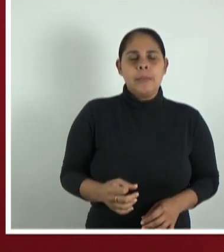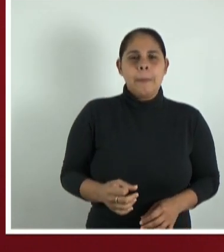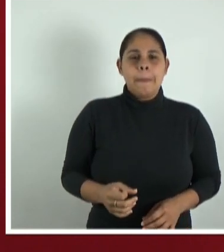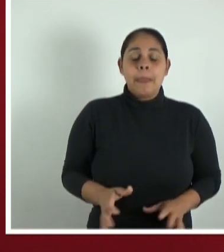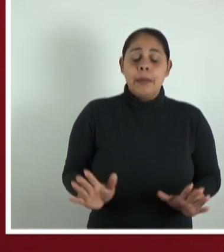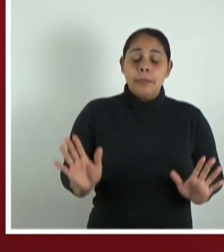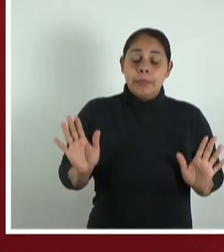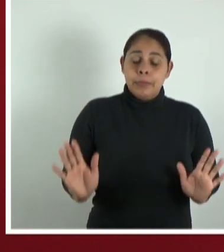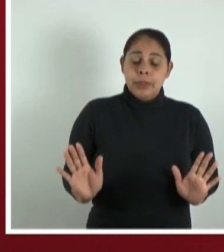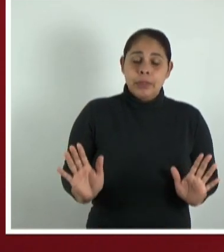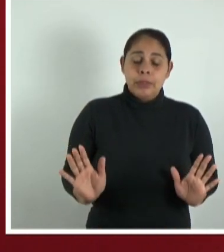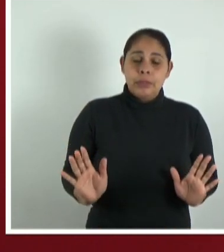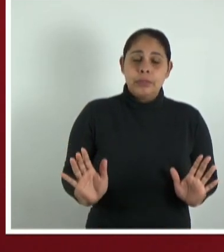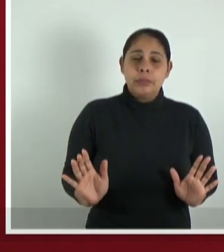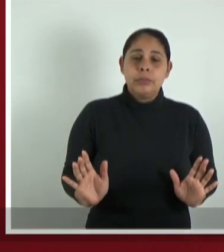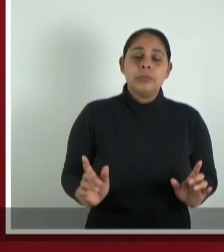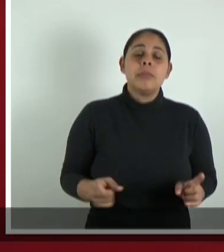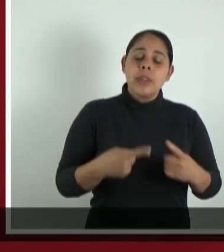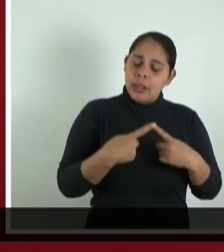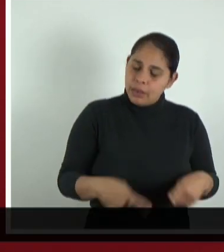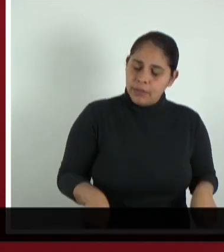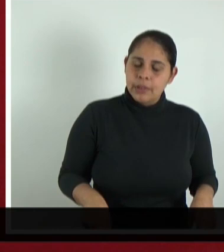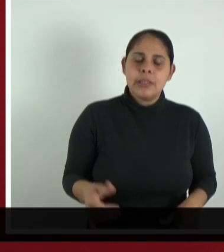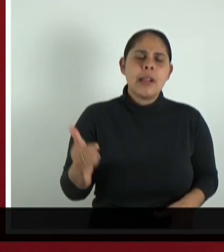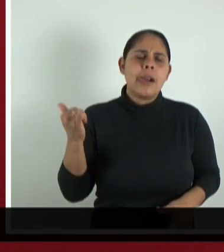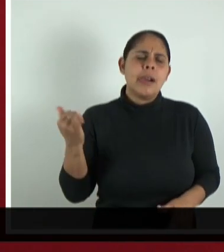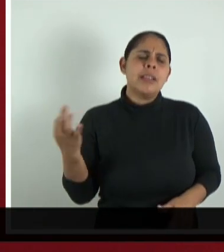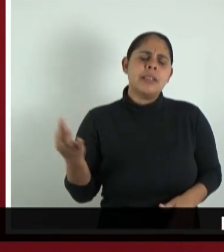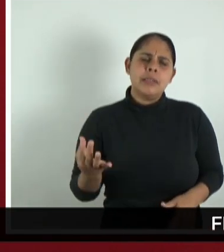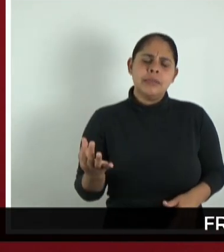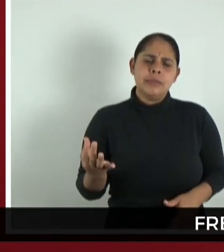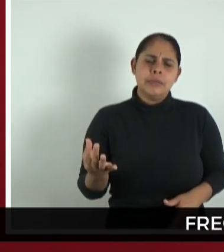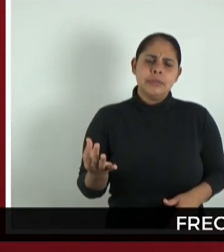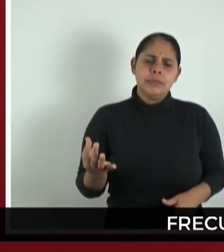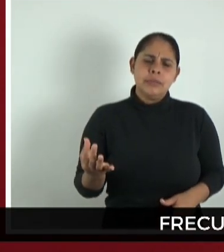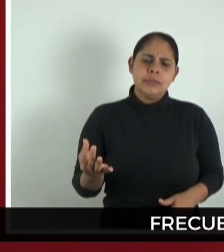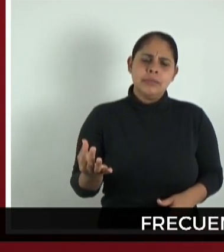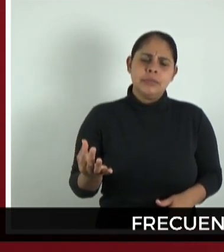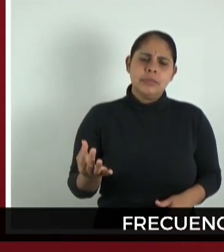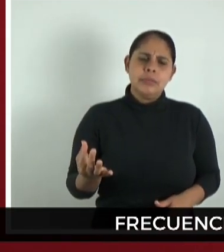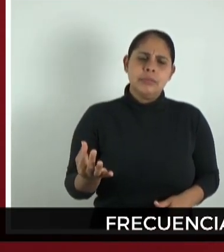Pero hay una gran diferencia aquí. Y la diferencia es esto: